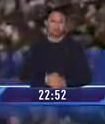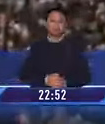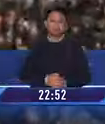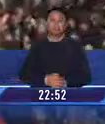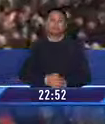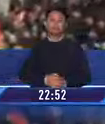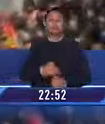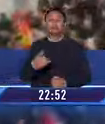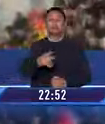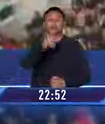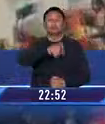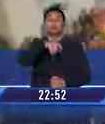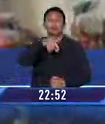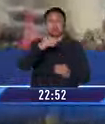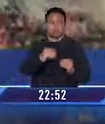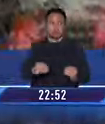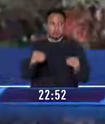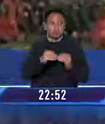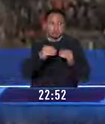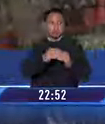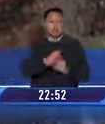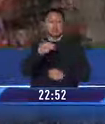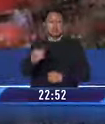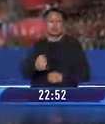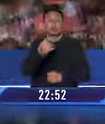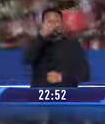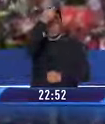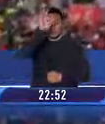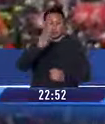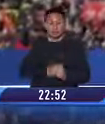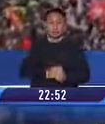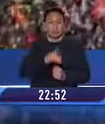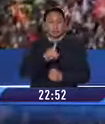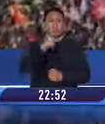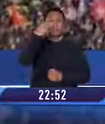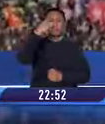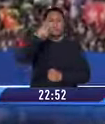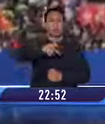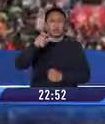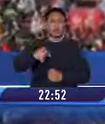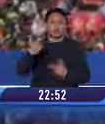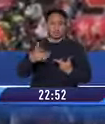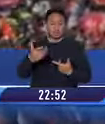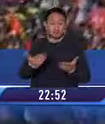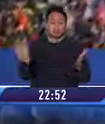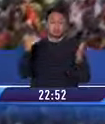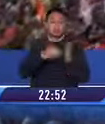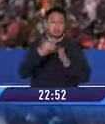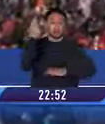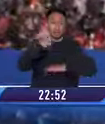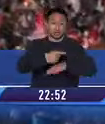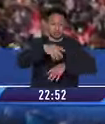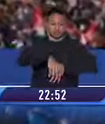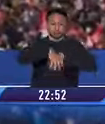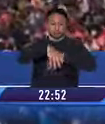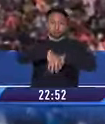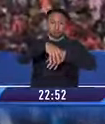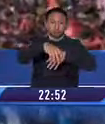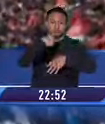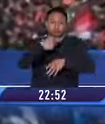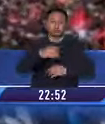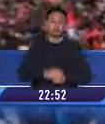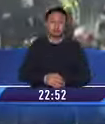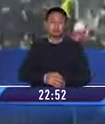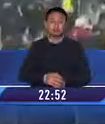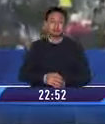Las turbas ciudadanas se incrementaron este jueves en Francia a más de un millón de personas que salieron a una nueva jornada de protestas denominada